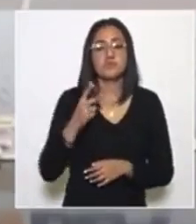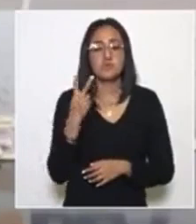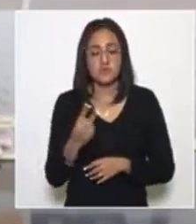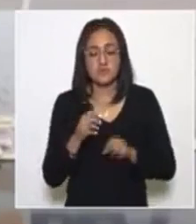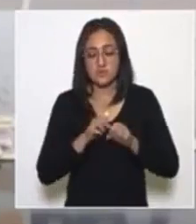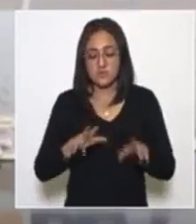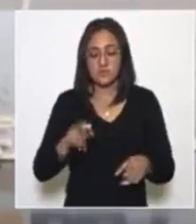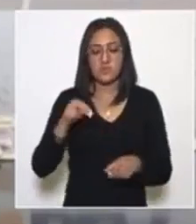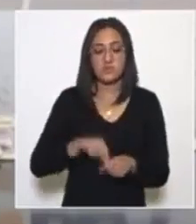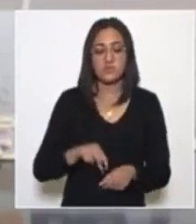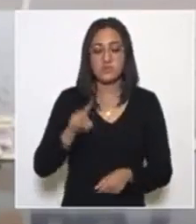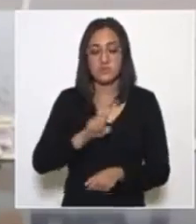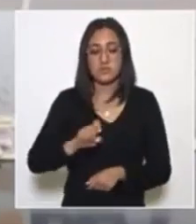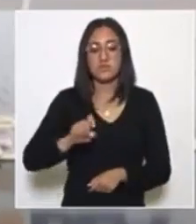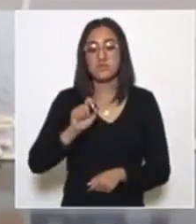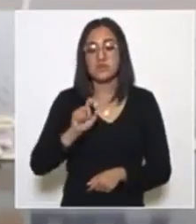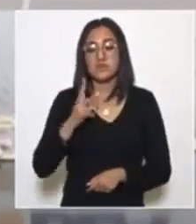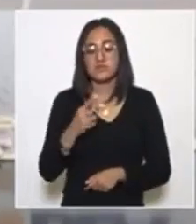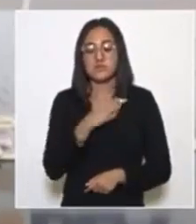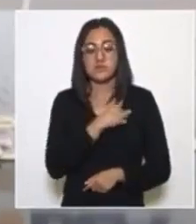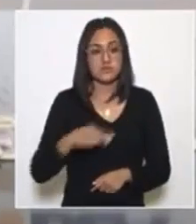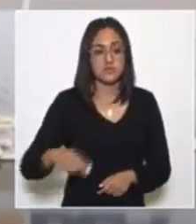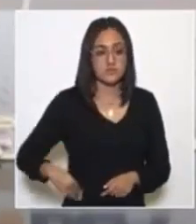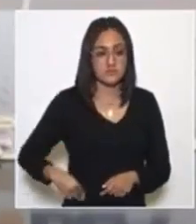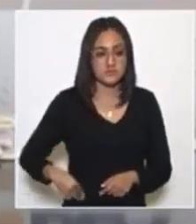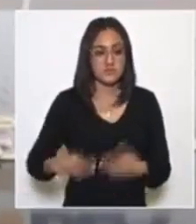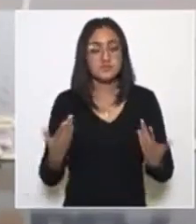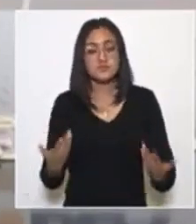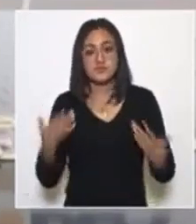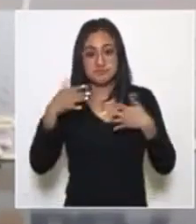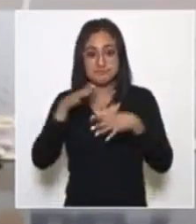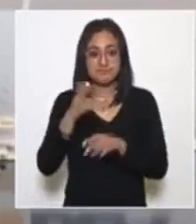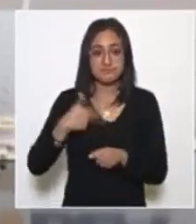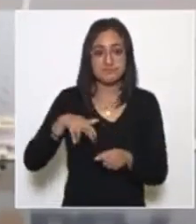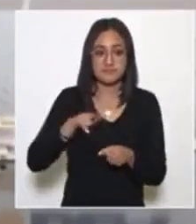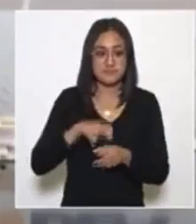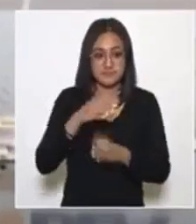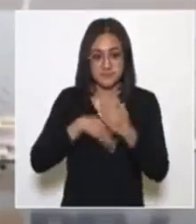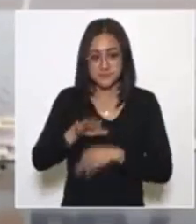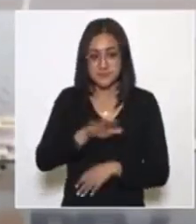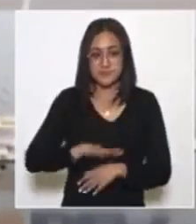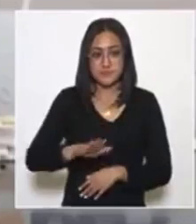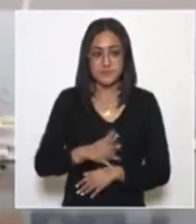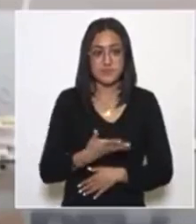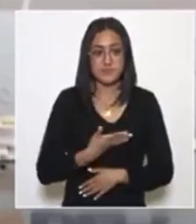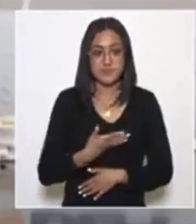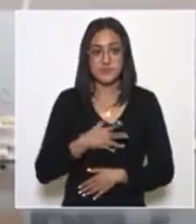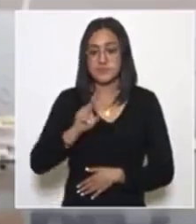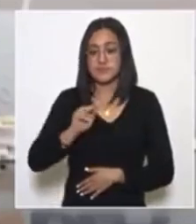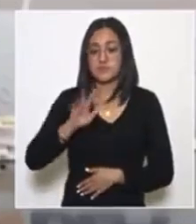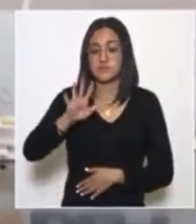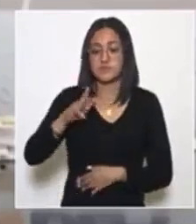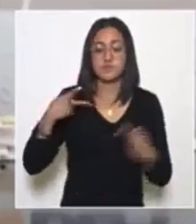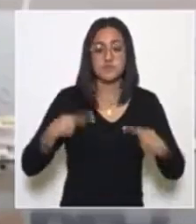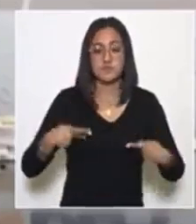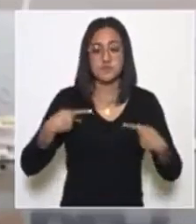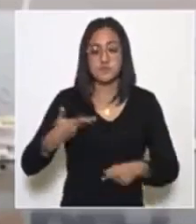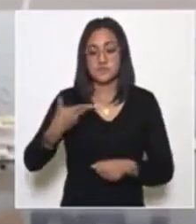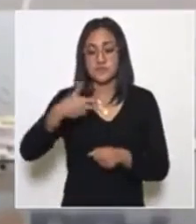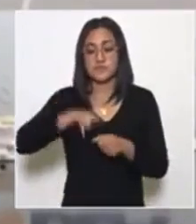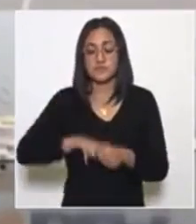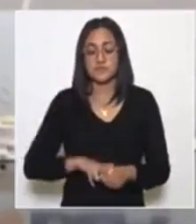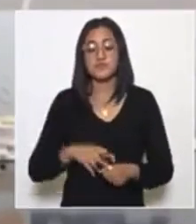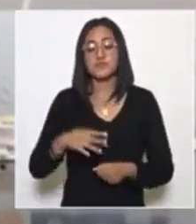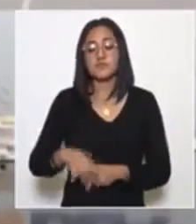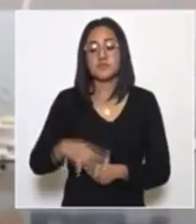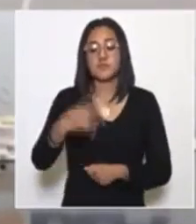4,472 distribuidos en 122 municipios. En lo que respecta a la hospitalización en todo el sector, 85 pacientes